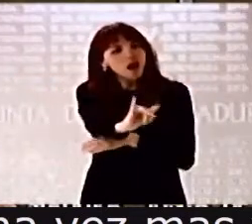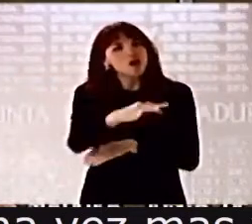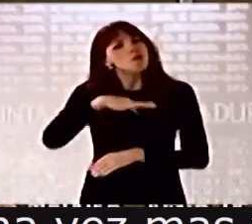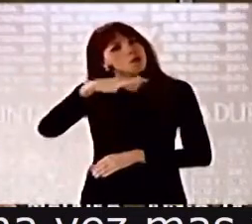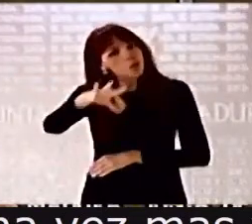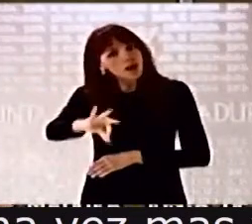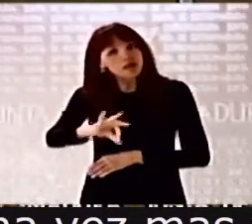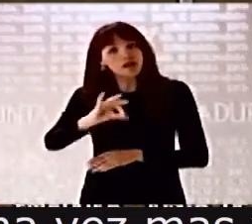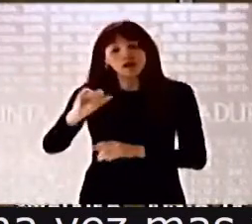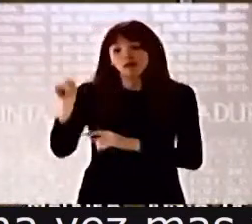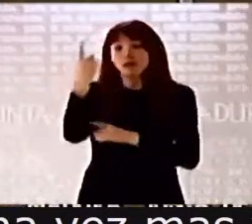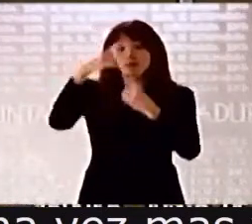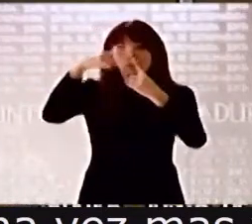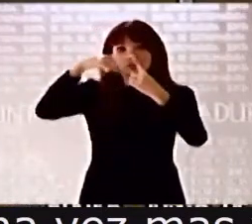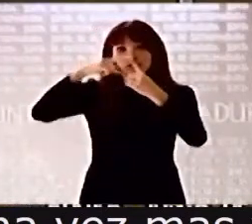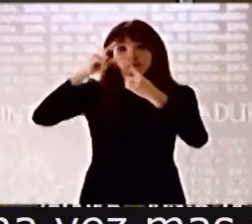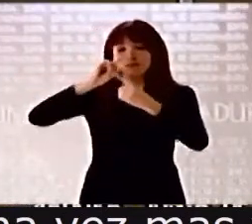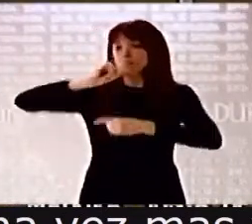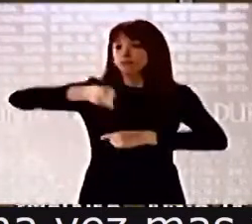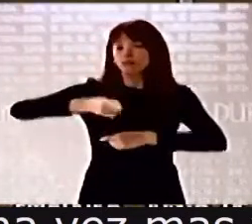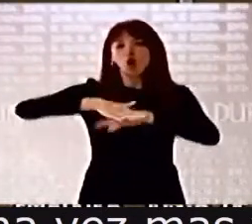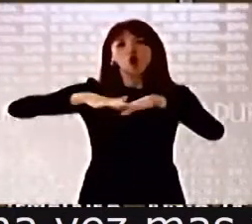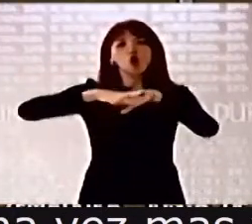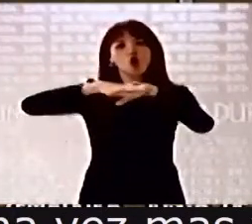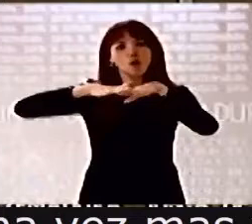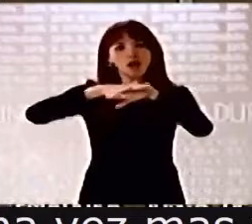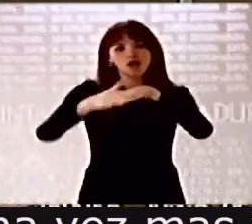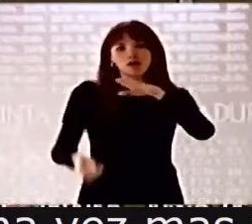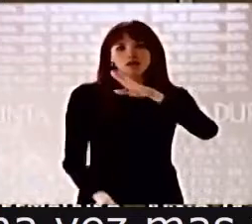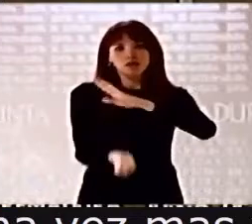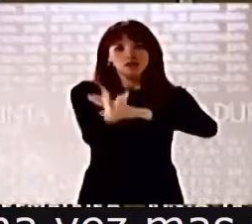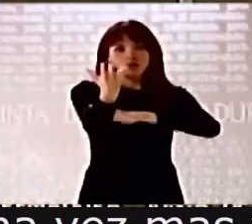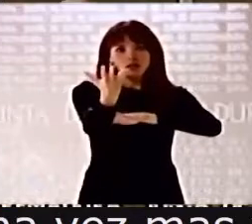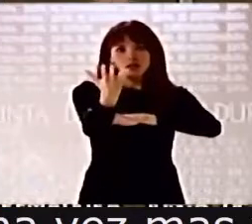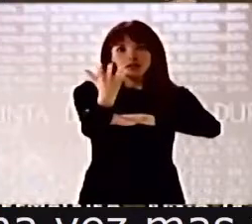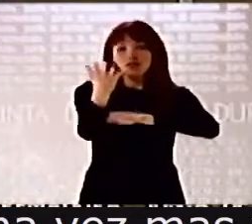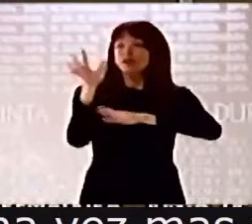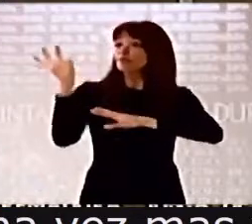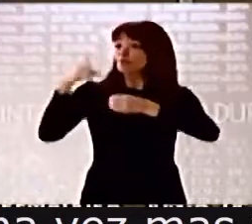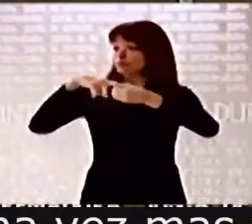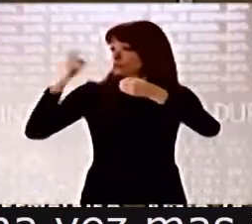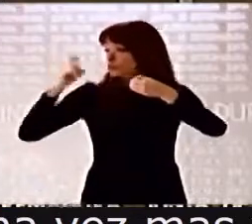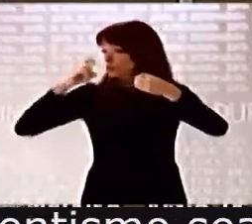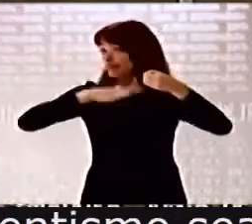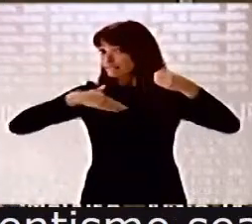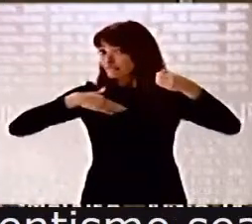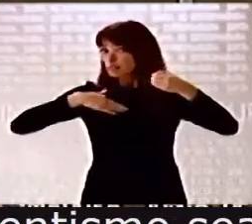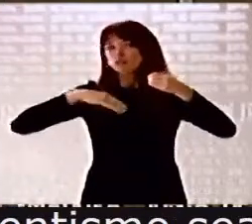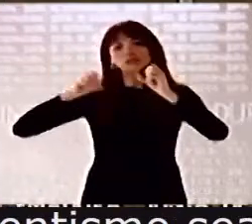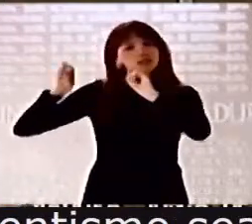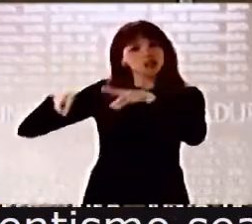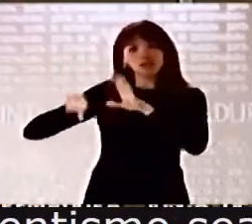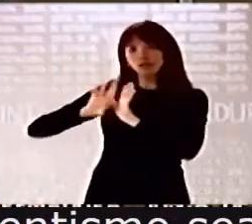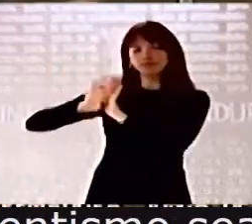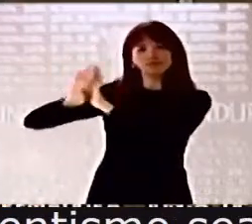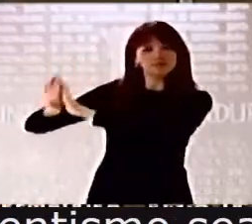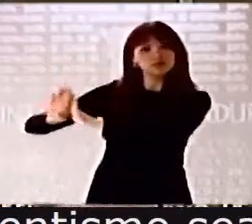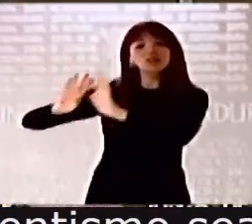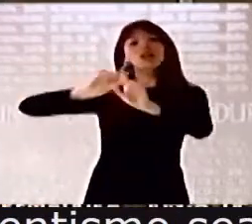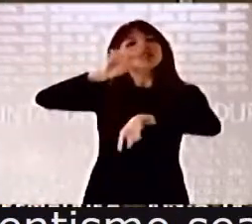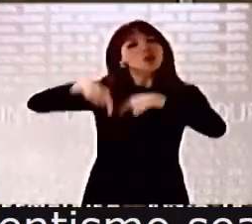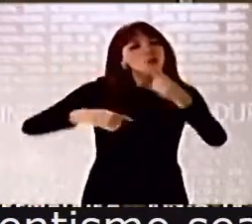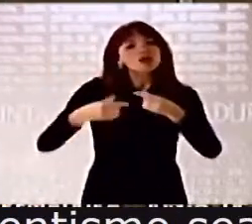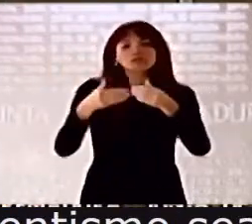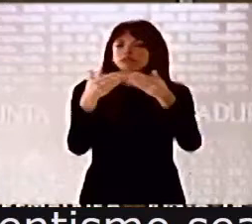hubiera gobierno por parte de los no independentistas y a partir del minuto 1 dialogar para intentar sacar